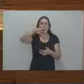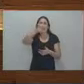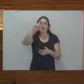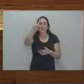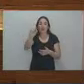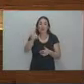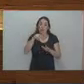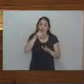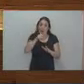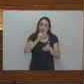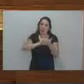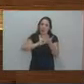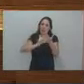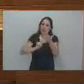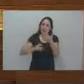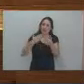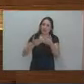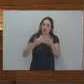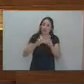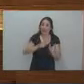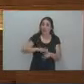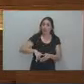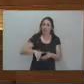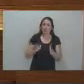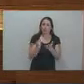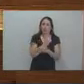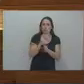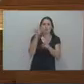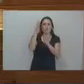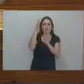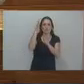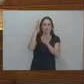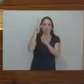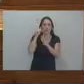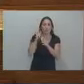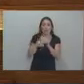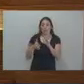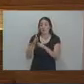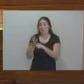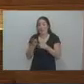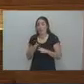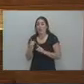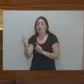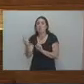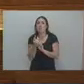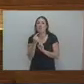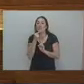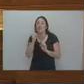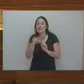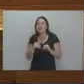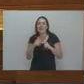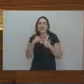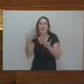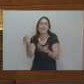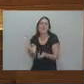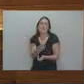poema compuesto hasta que al final todo el mundo le aplaude. Se va hacia su hija y le dice: hija, este es el mejor regalo que te podía